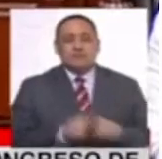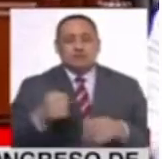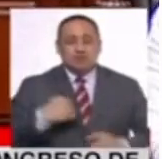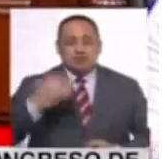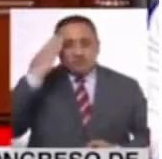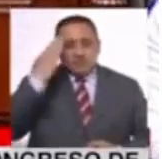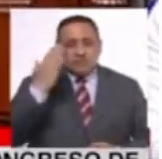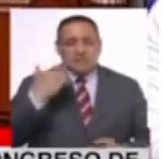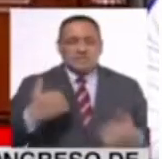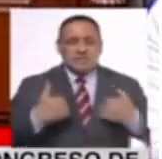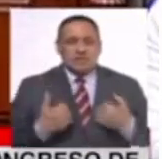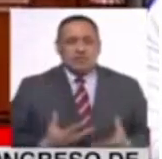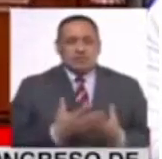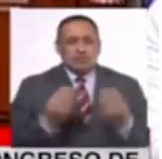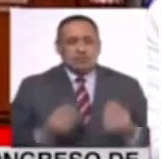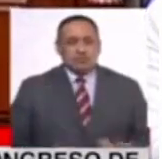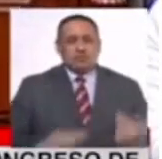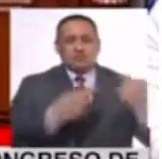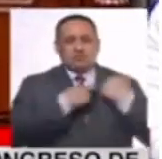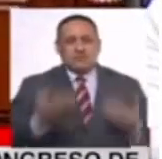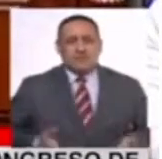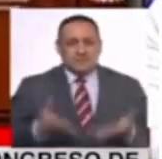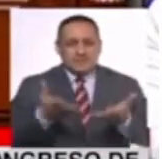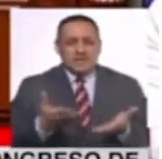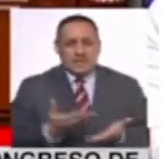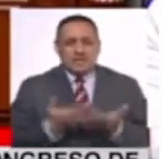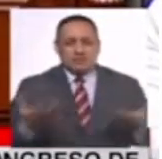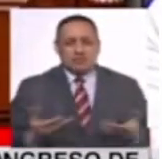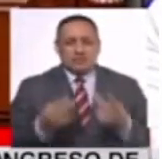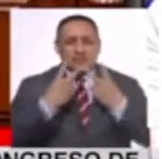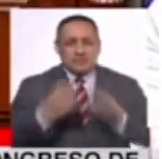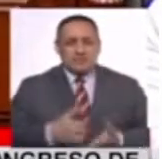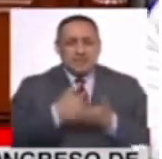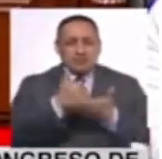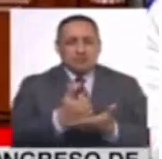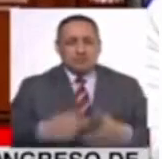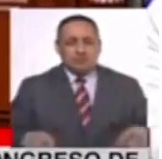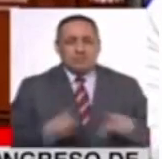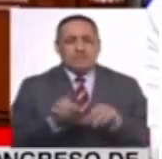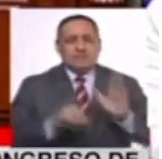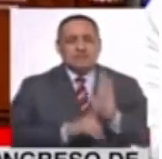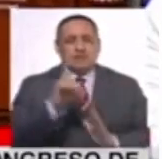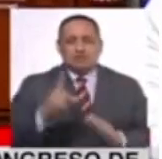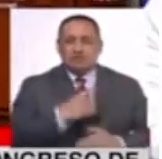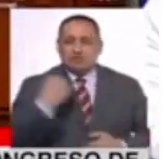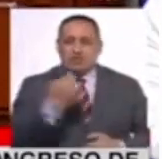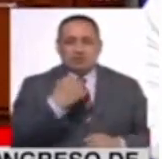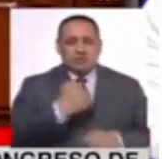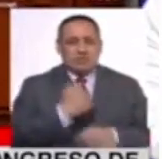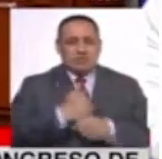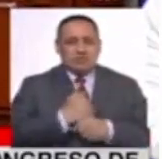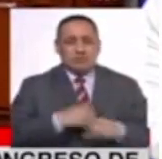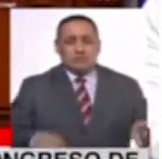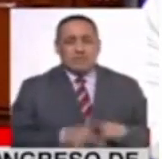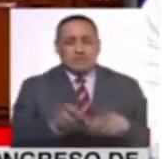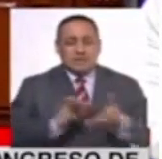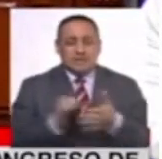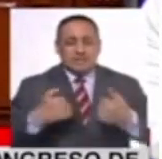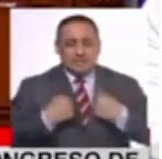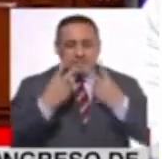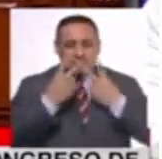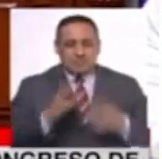que tengo la responsabilidad de proporcionar los instrumentos y las facilidades para el desarrollo de vuestras funciones, así